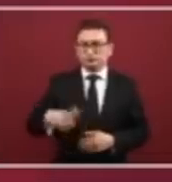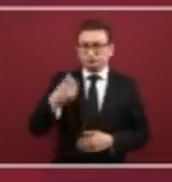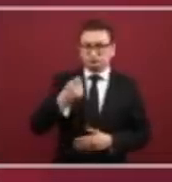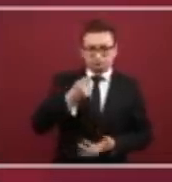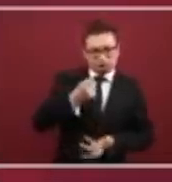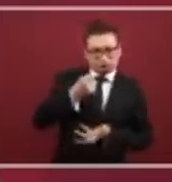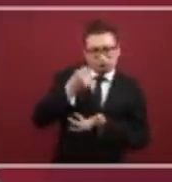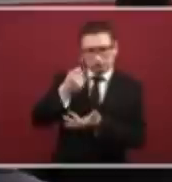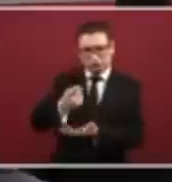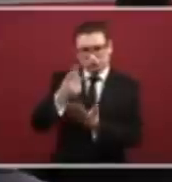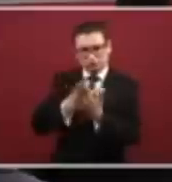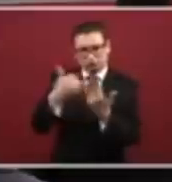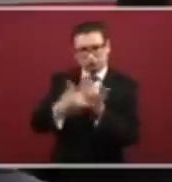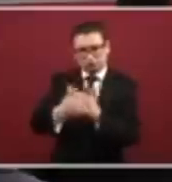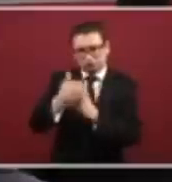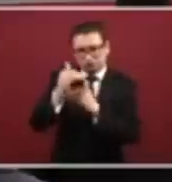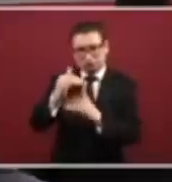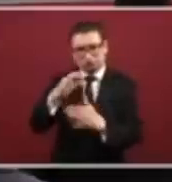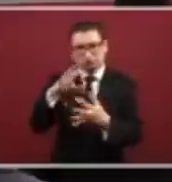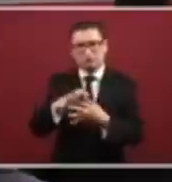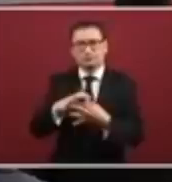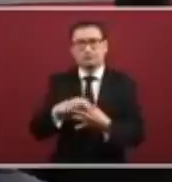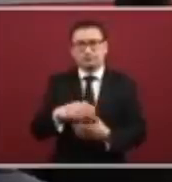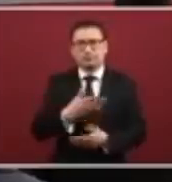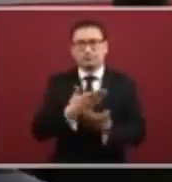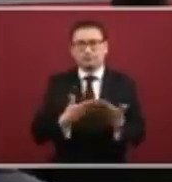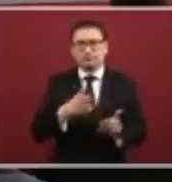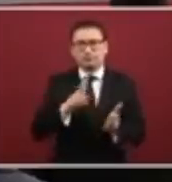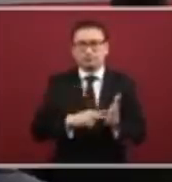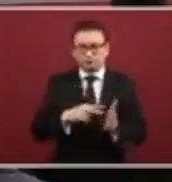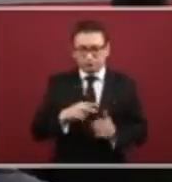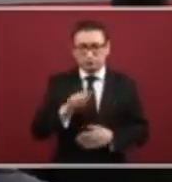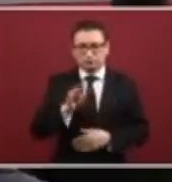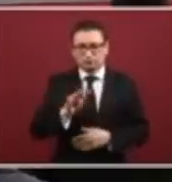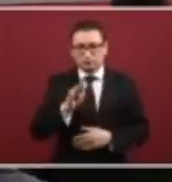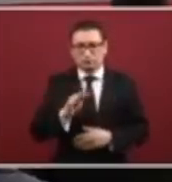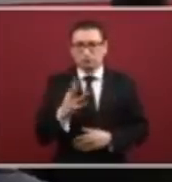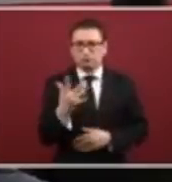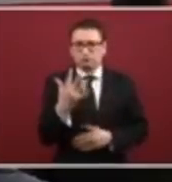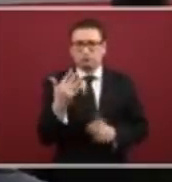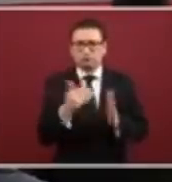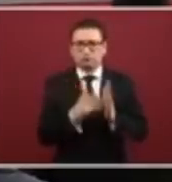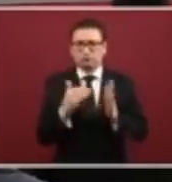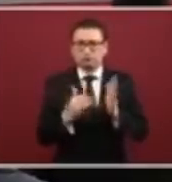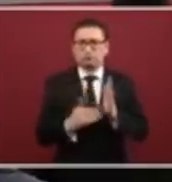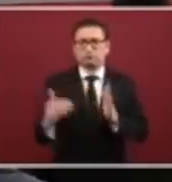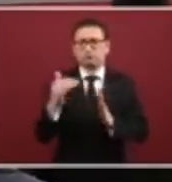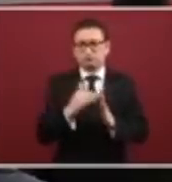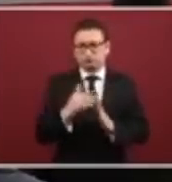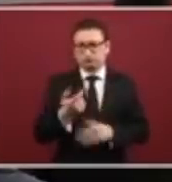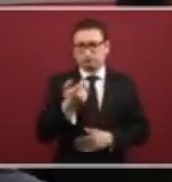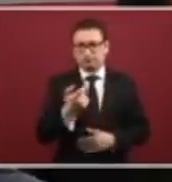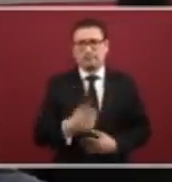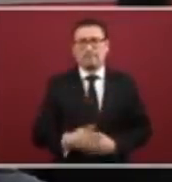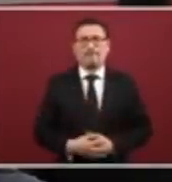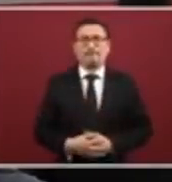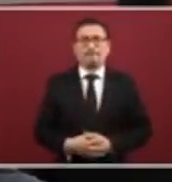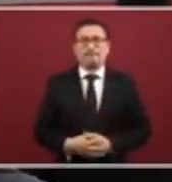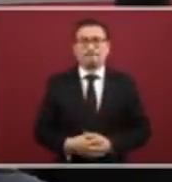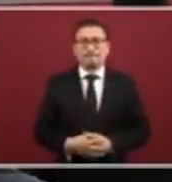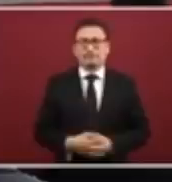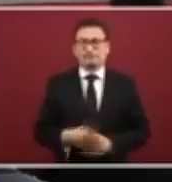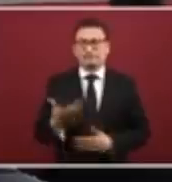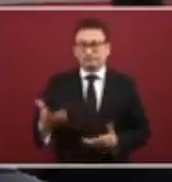al proyecto, que para el presente año es de 50.000 millones de pesos. Esta